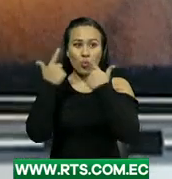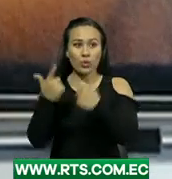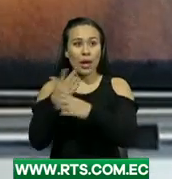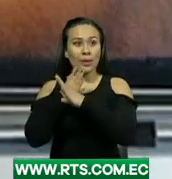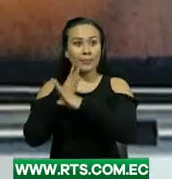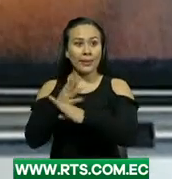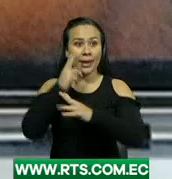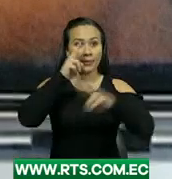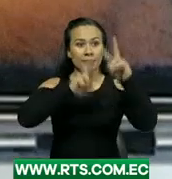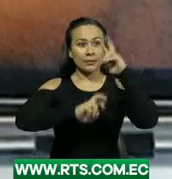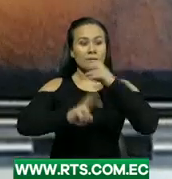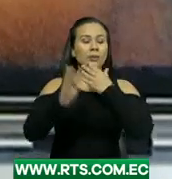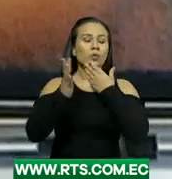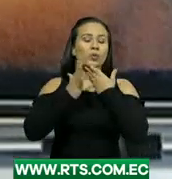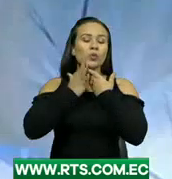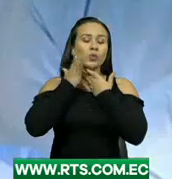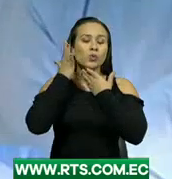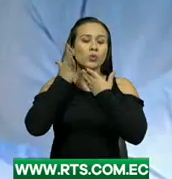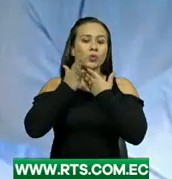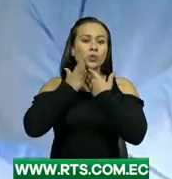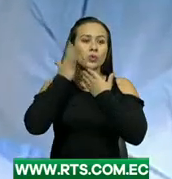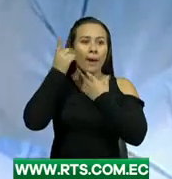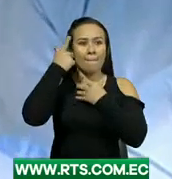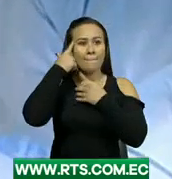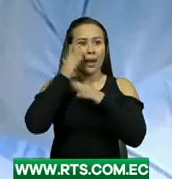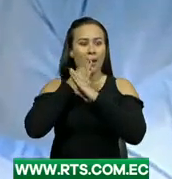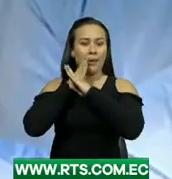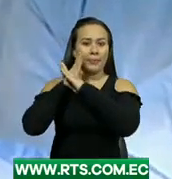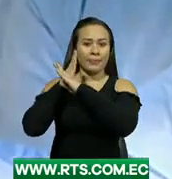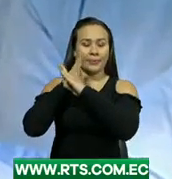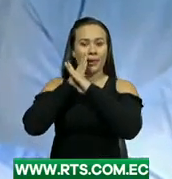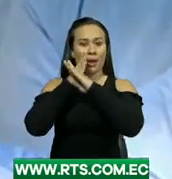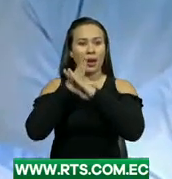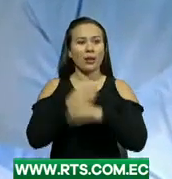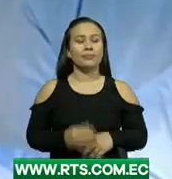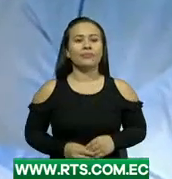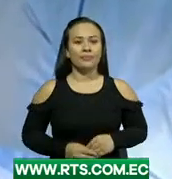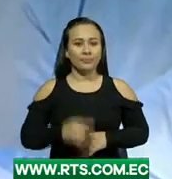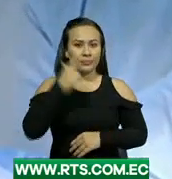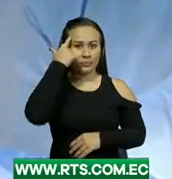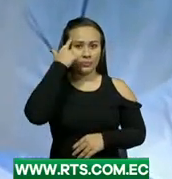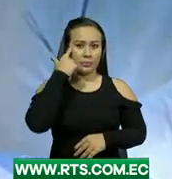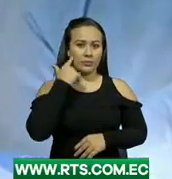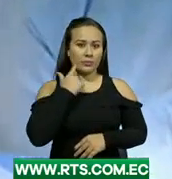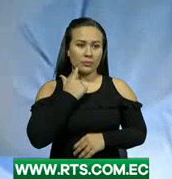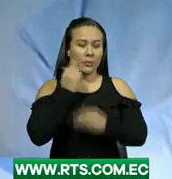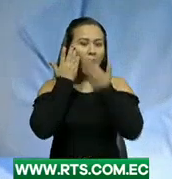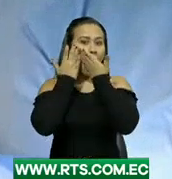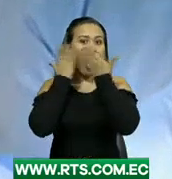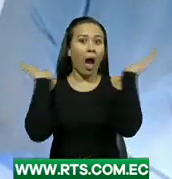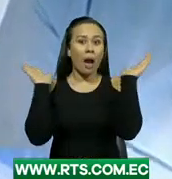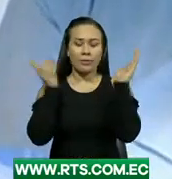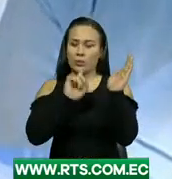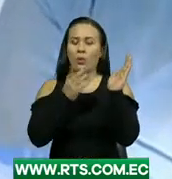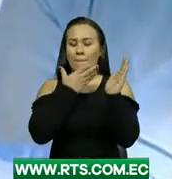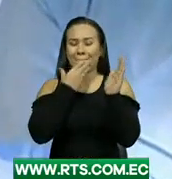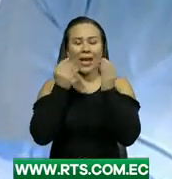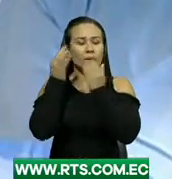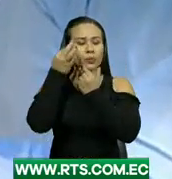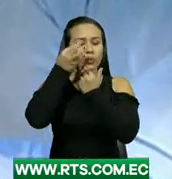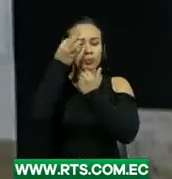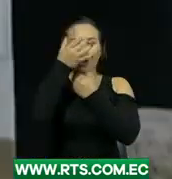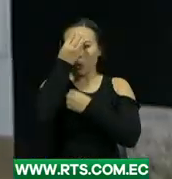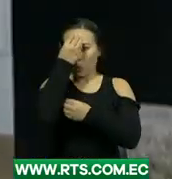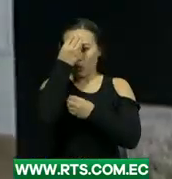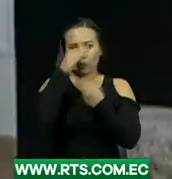realizando unas infiltraciones para evitar que la cicatriz pues se haga gruesa no se mantenga lo más estético